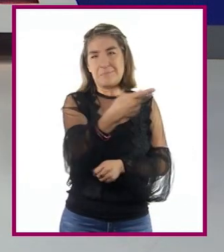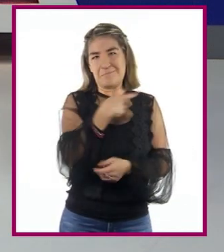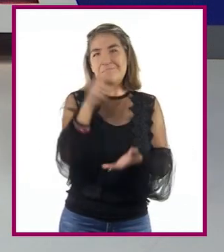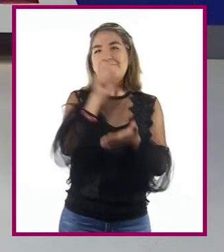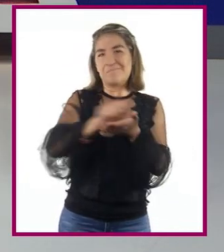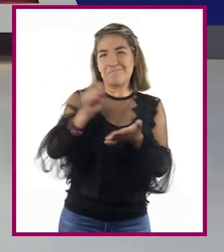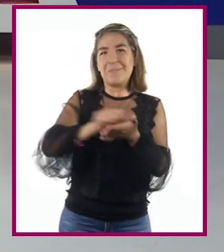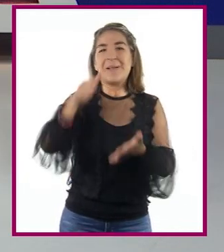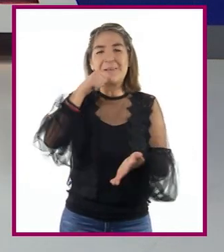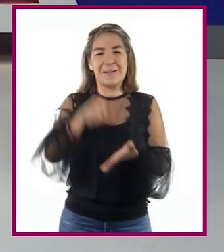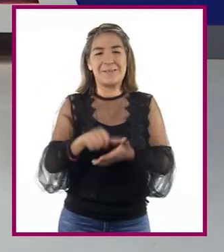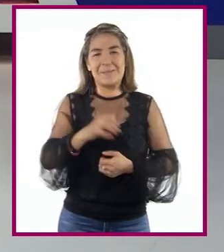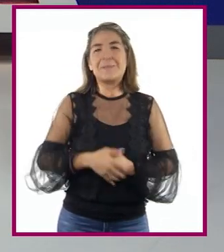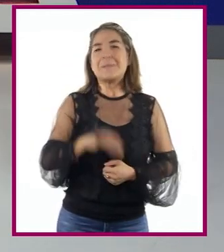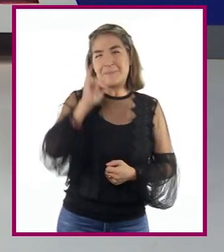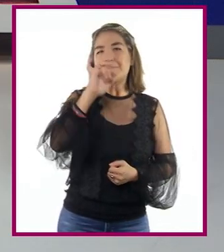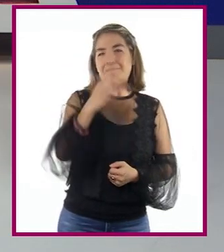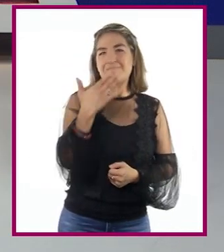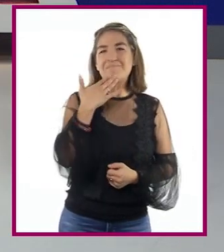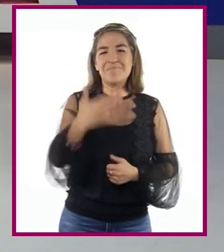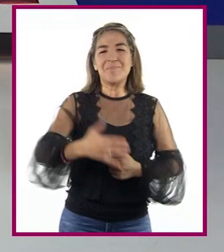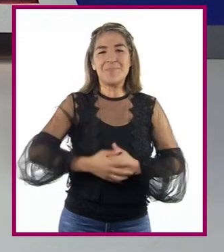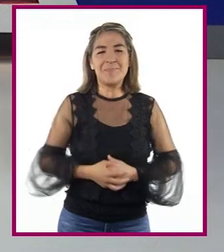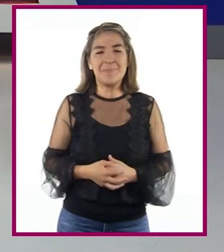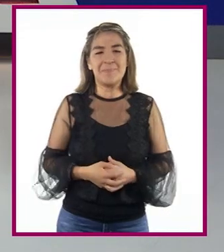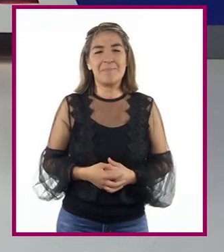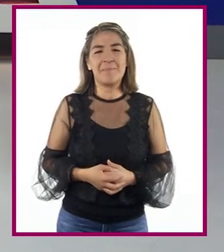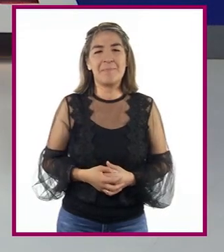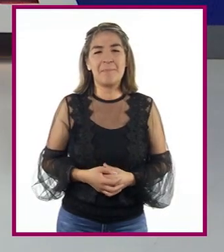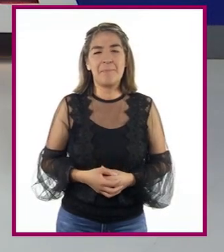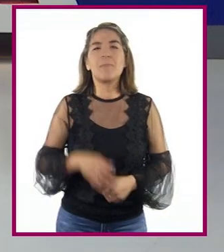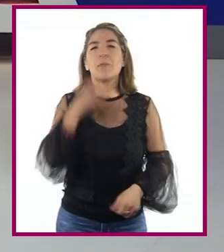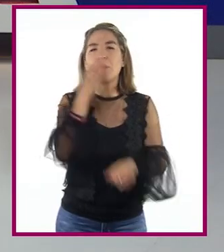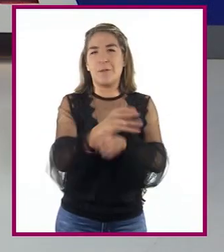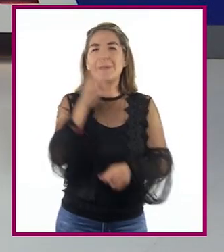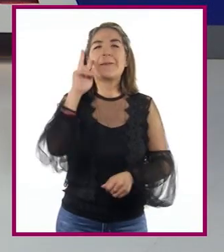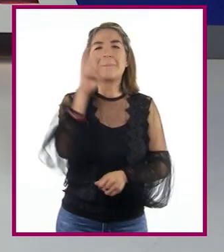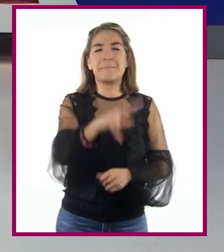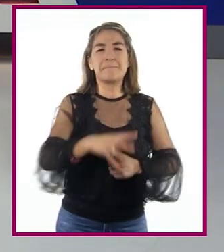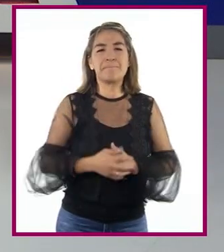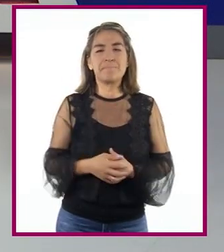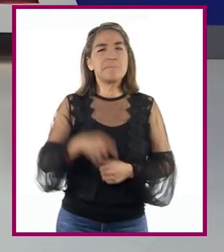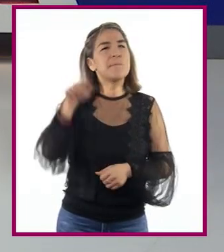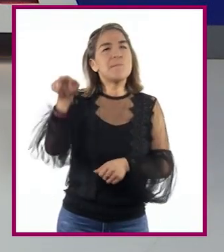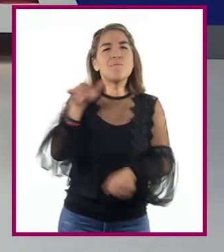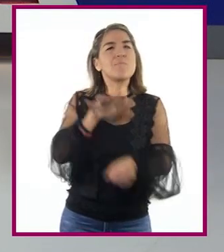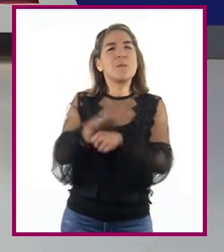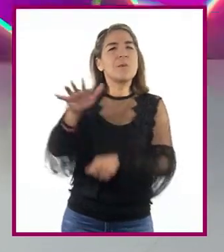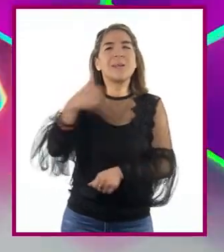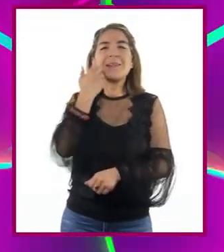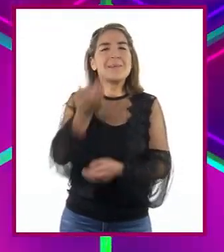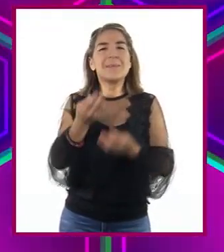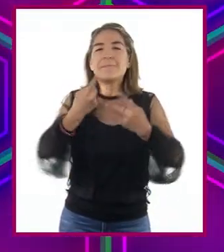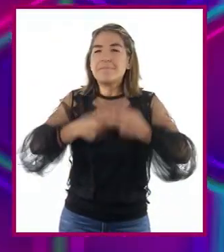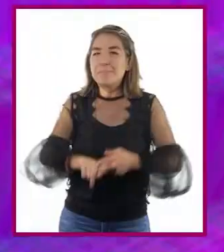algunas? Me parece una excelente idea. Veamos, ¿con cuál te gustaría que